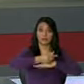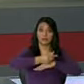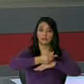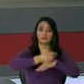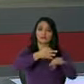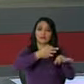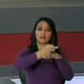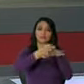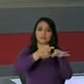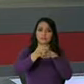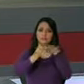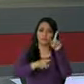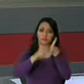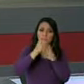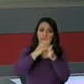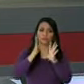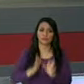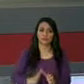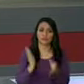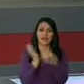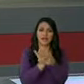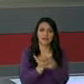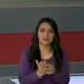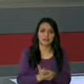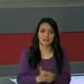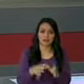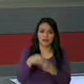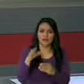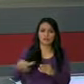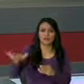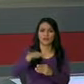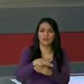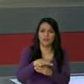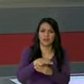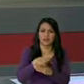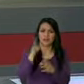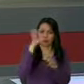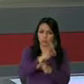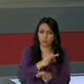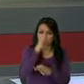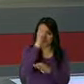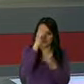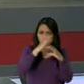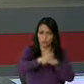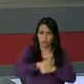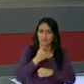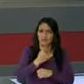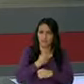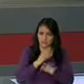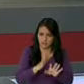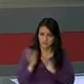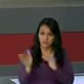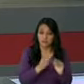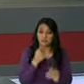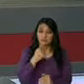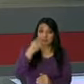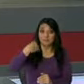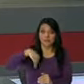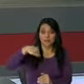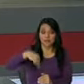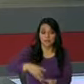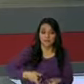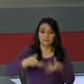presencia de funcionarios con actas en los exteriores de ese centro la noche de las elecciones. Además, anunció que este miércoles